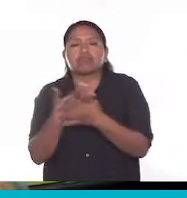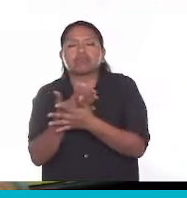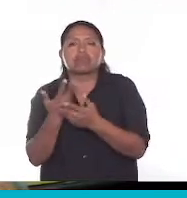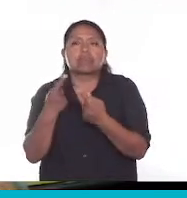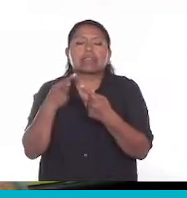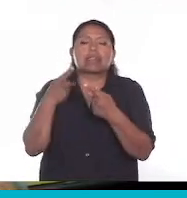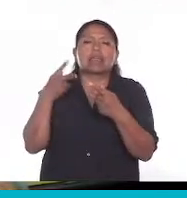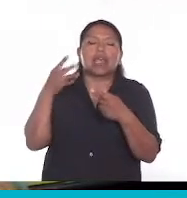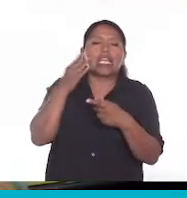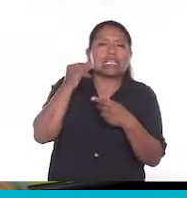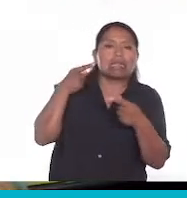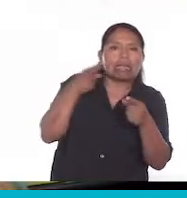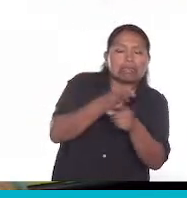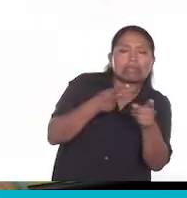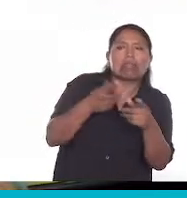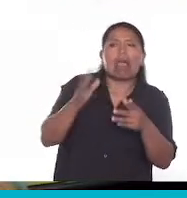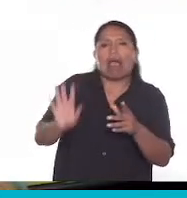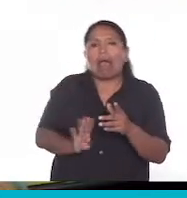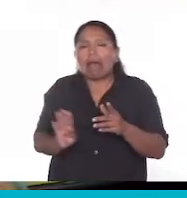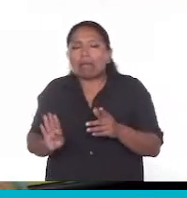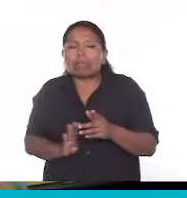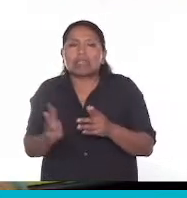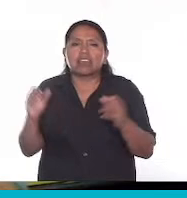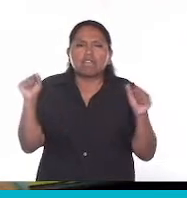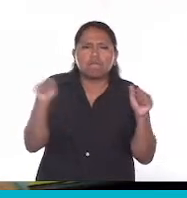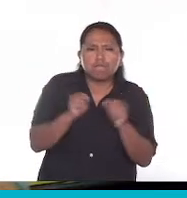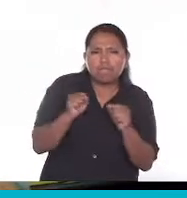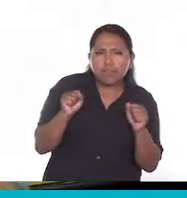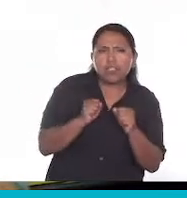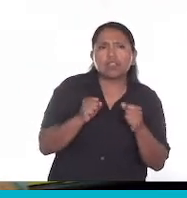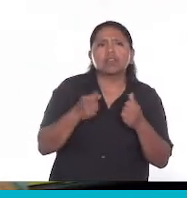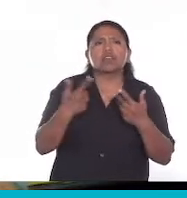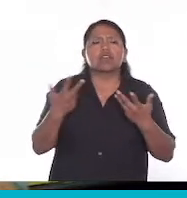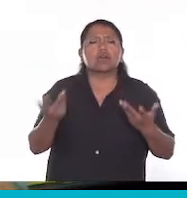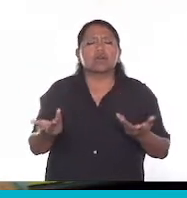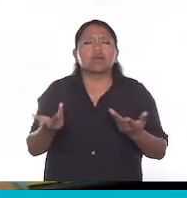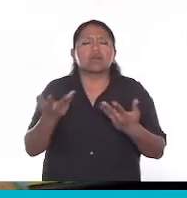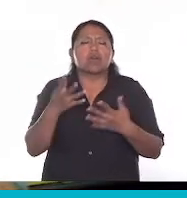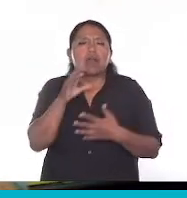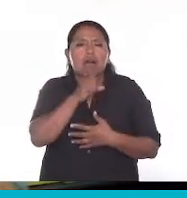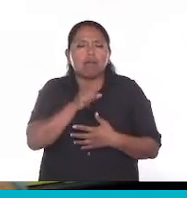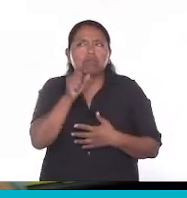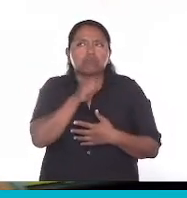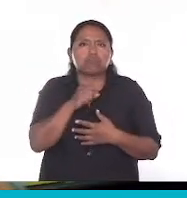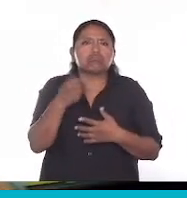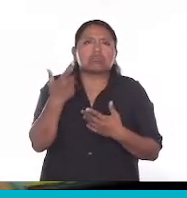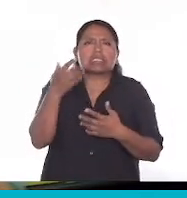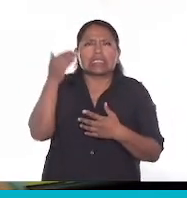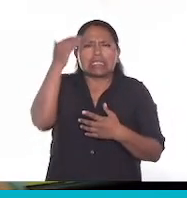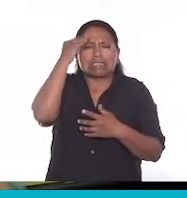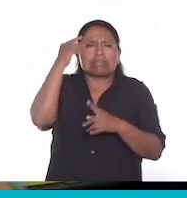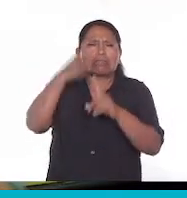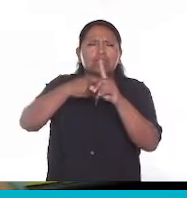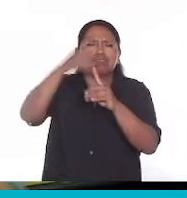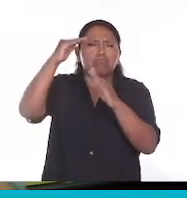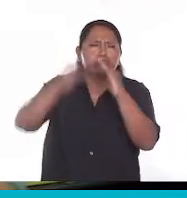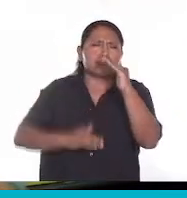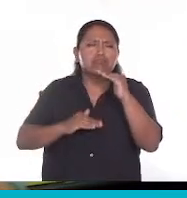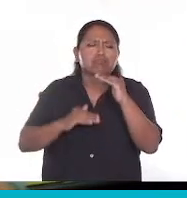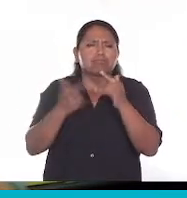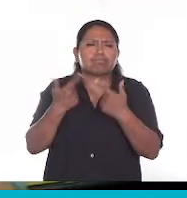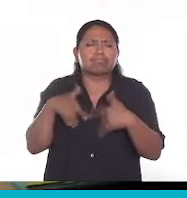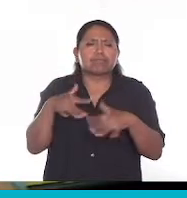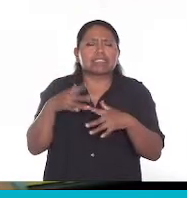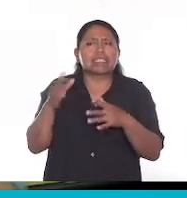los ingleses, pasó hambre, pasó frío y se soportó los 15 grados bajo cero en el territorio de Malvinas